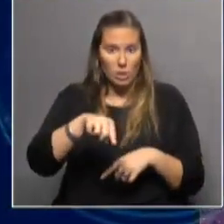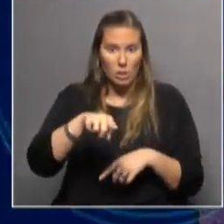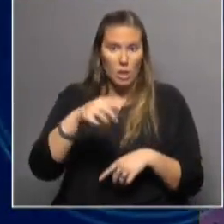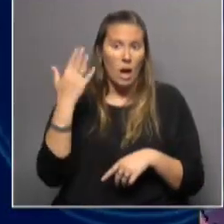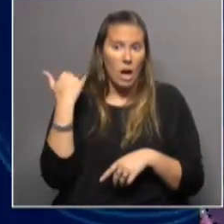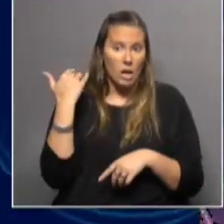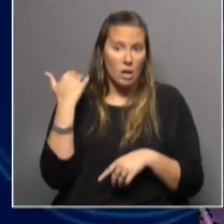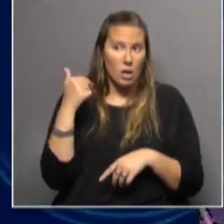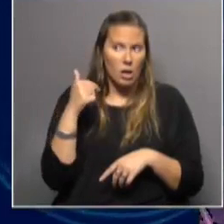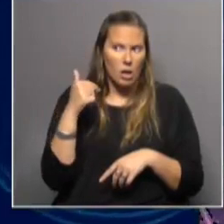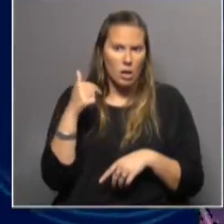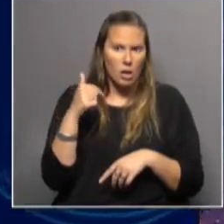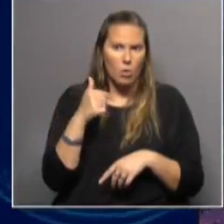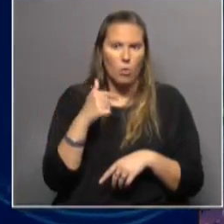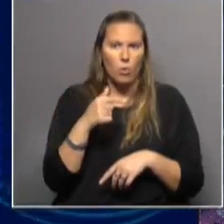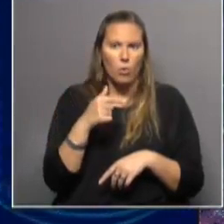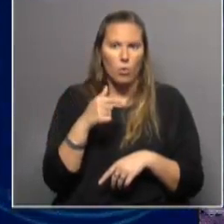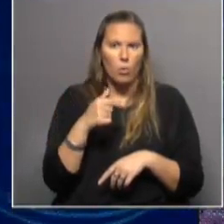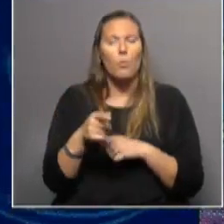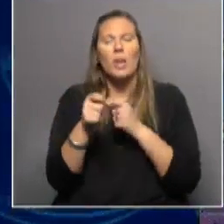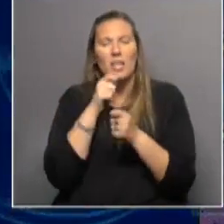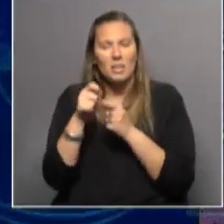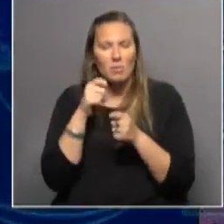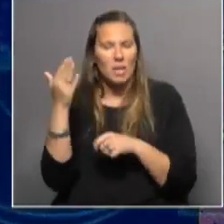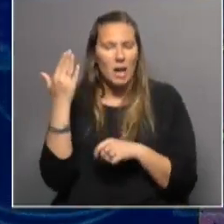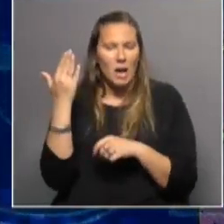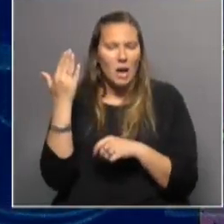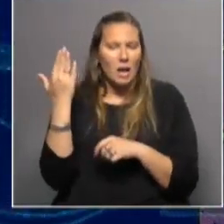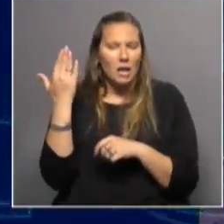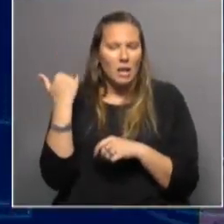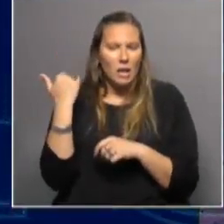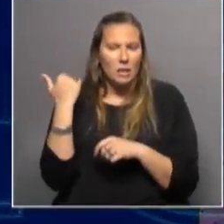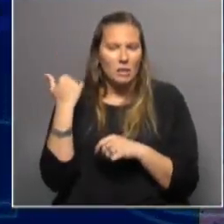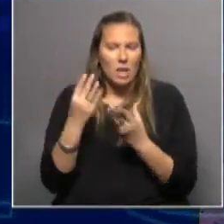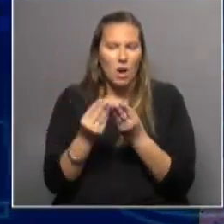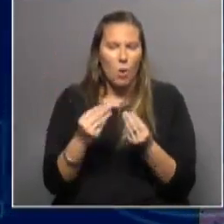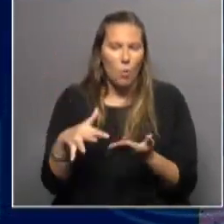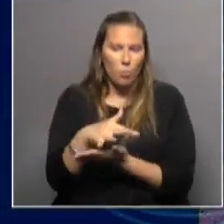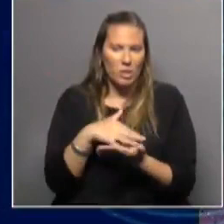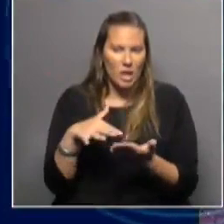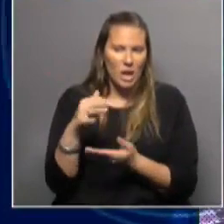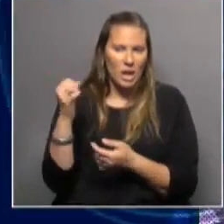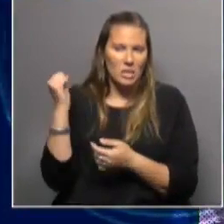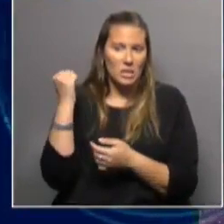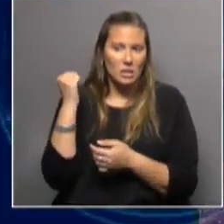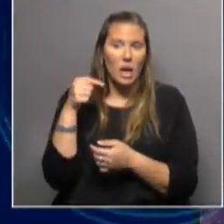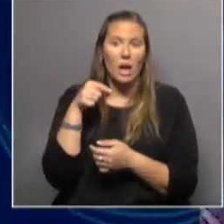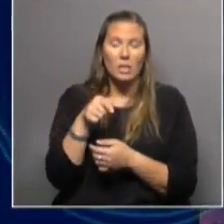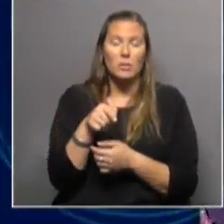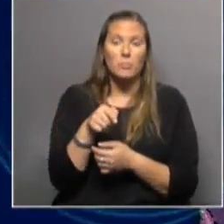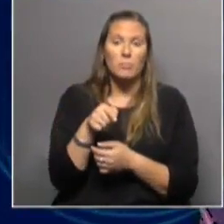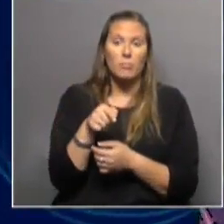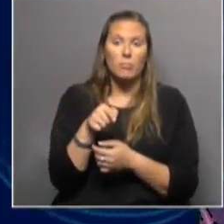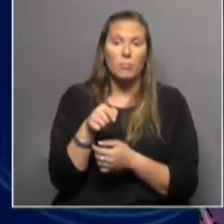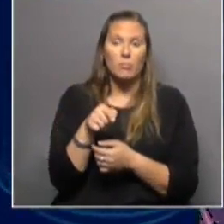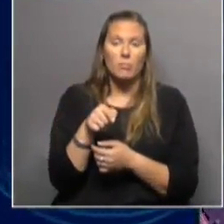referencia o hicieron se hizo una entrevista anteriormente de los humedales de Santa Lucía y es para destacar